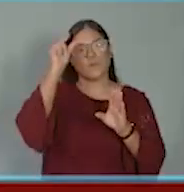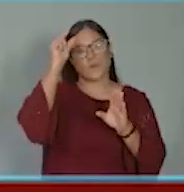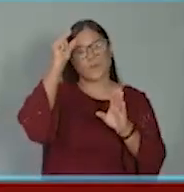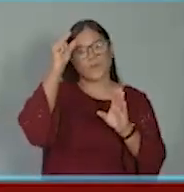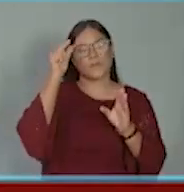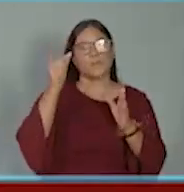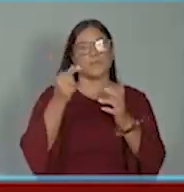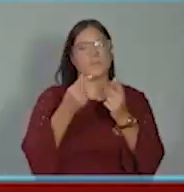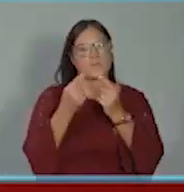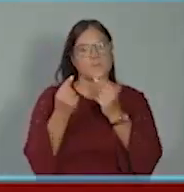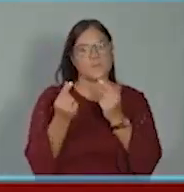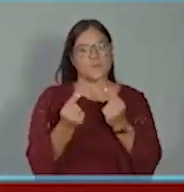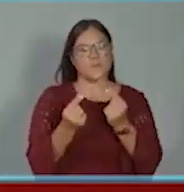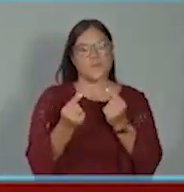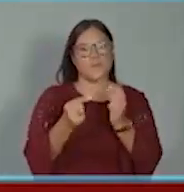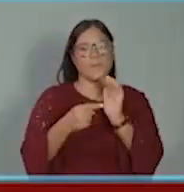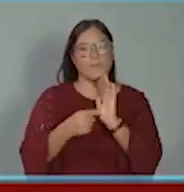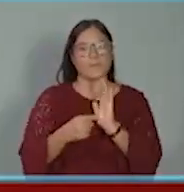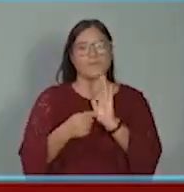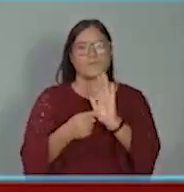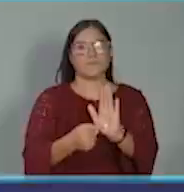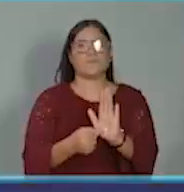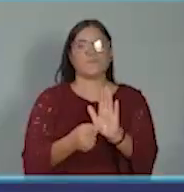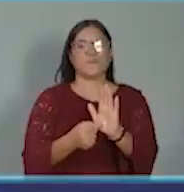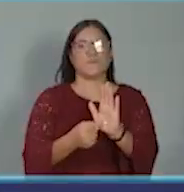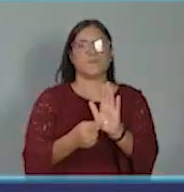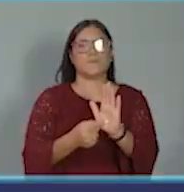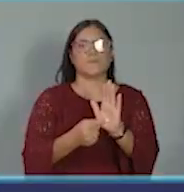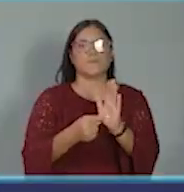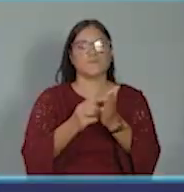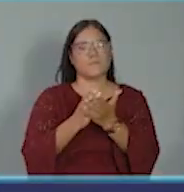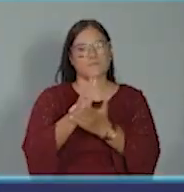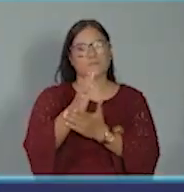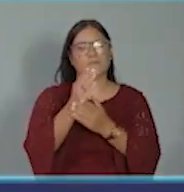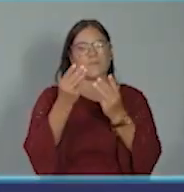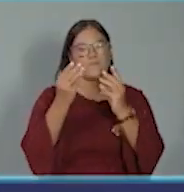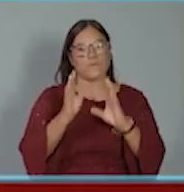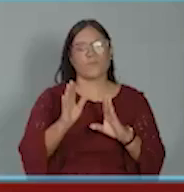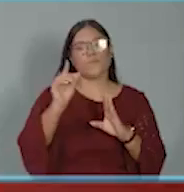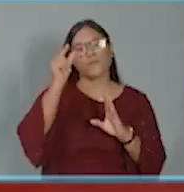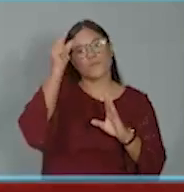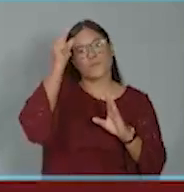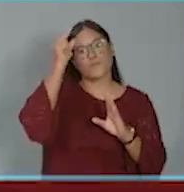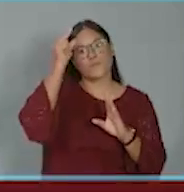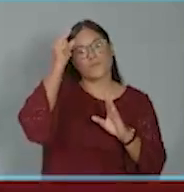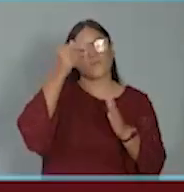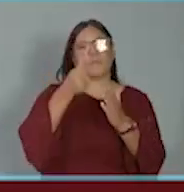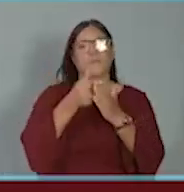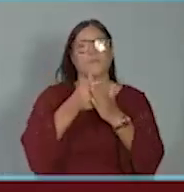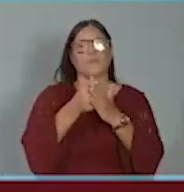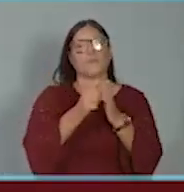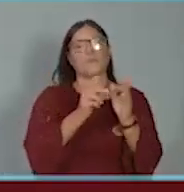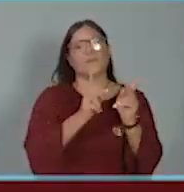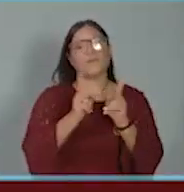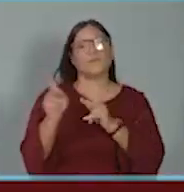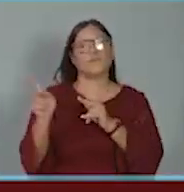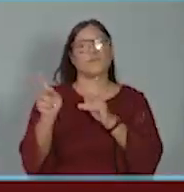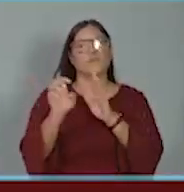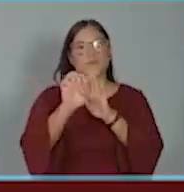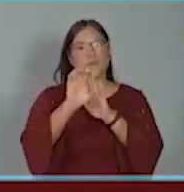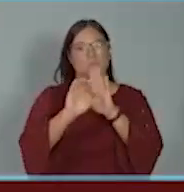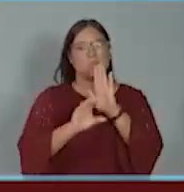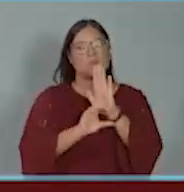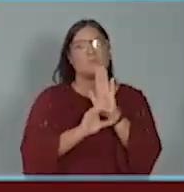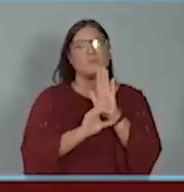y entonces ahí presenta desafíos en materia de administración pública en materia propiamente de que son los censos